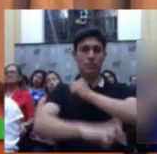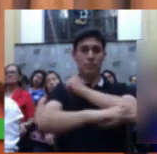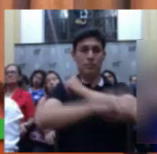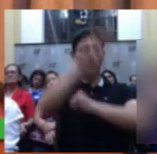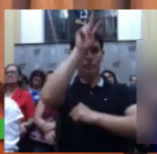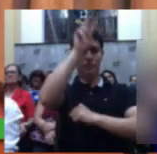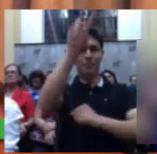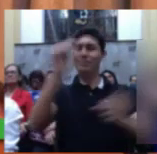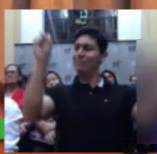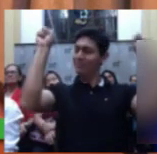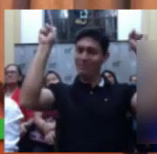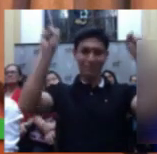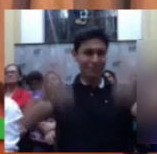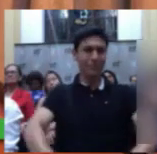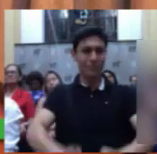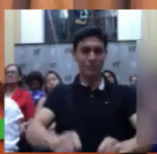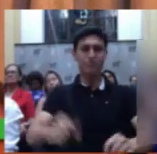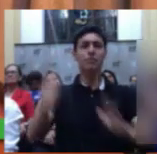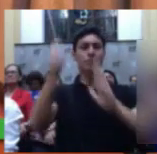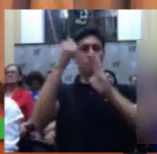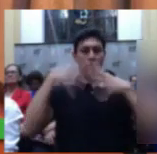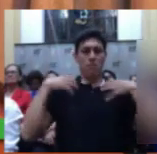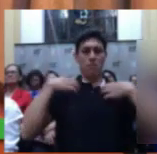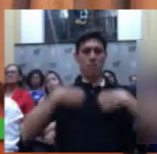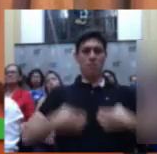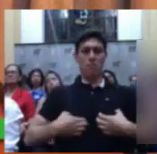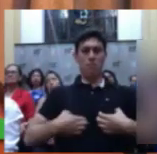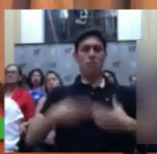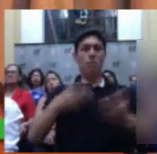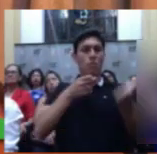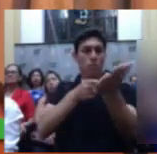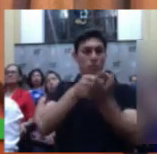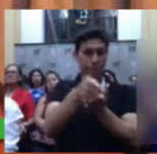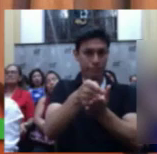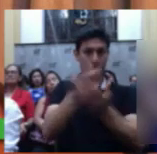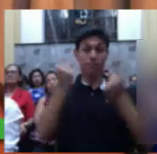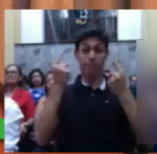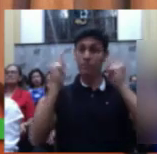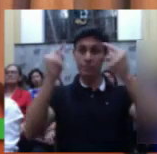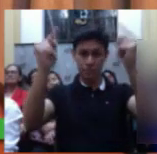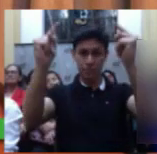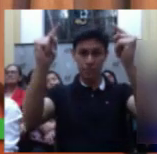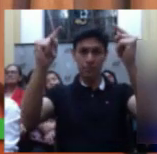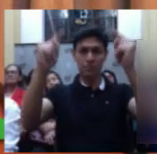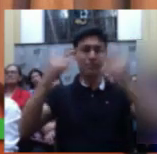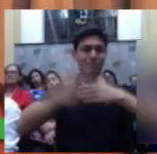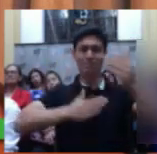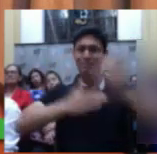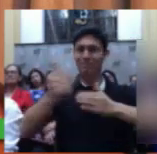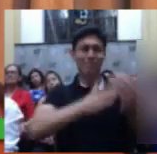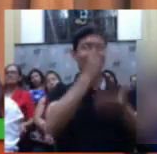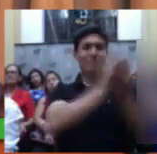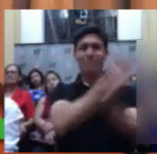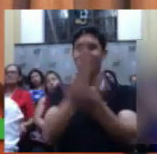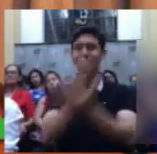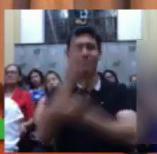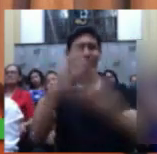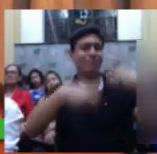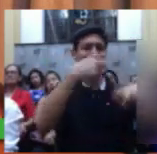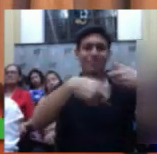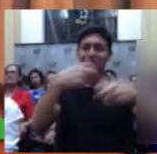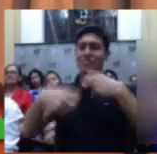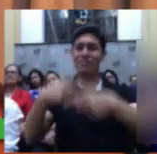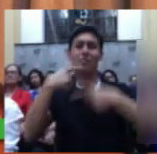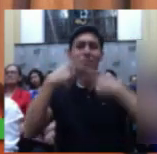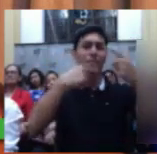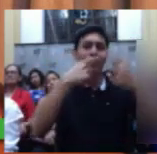es posible ser un abogado honesto y a la vez exitoso, pese a todos los problemas con los que cuenta nuestro sistema de